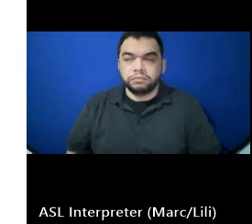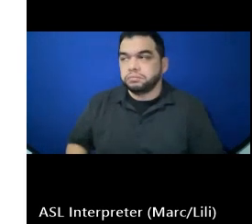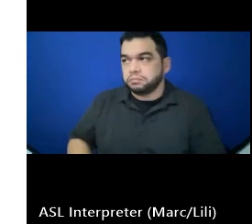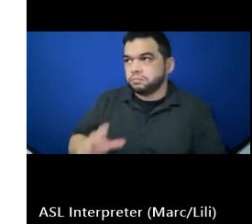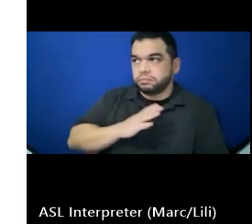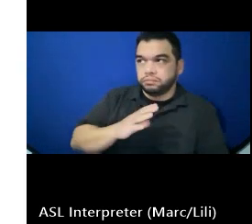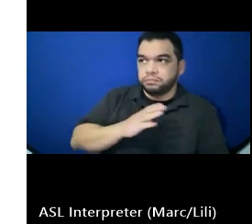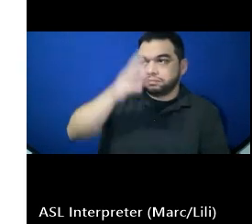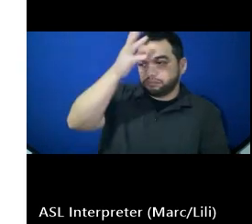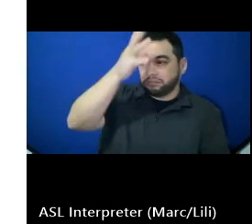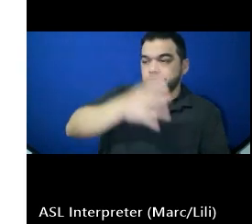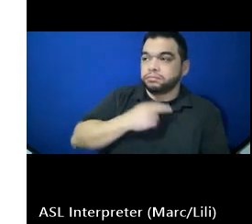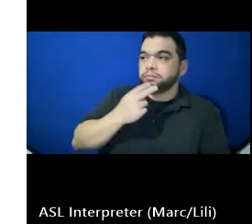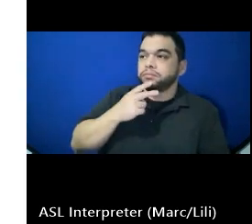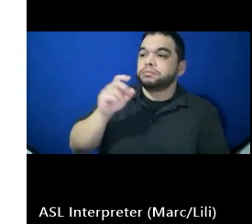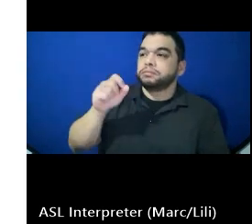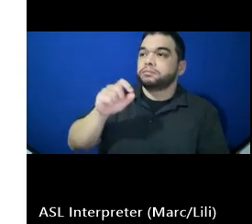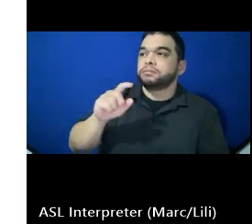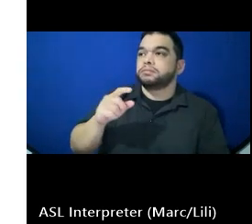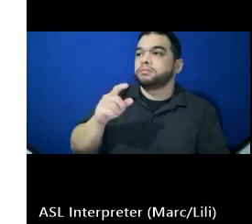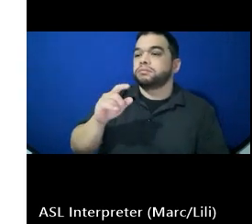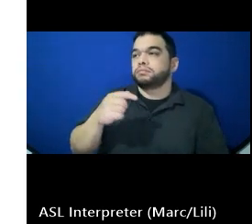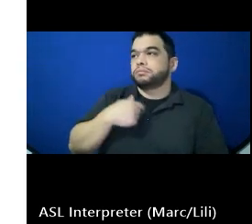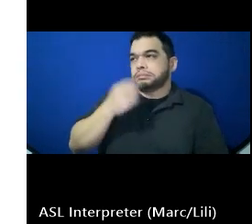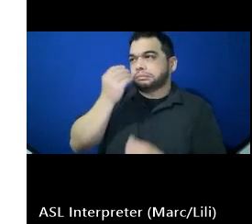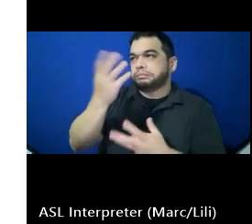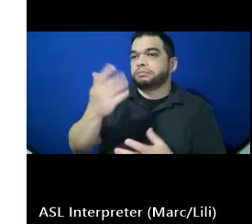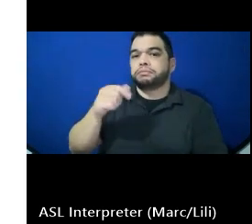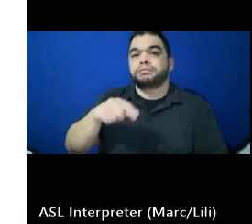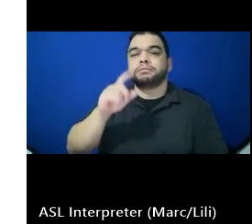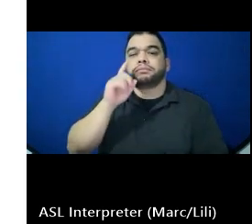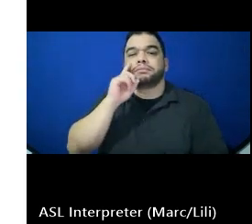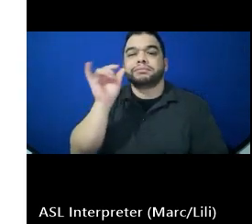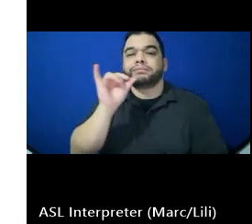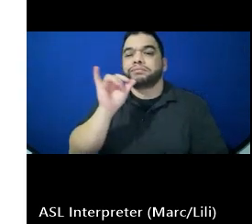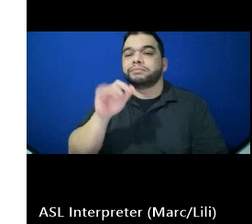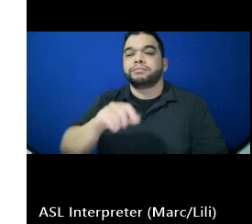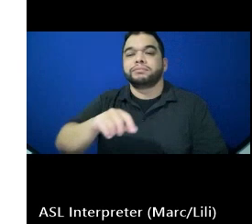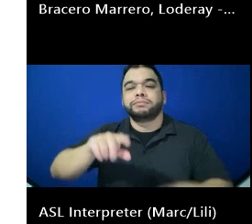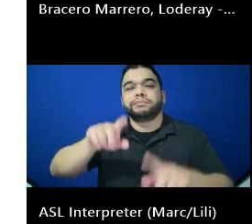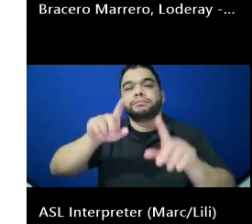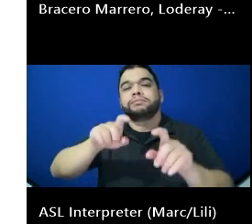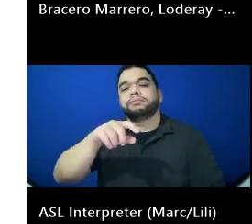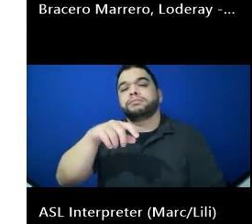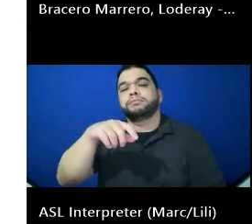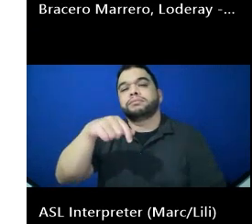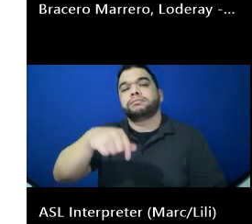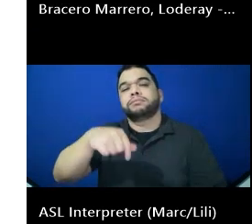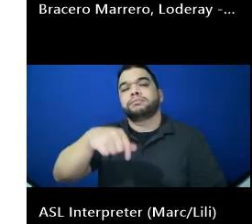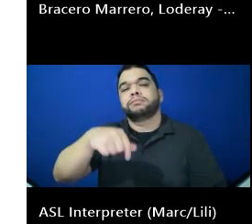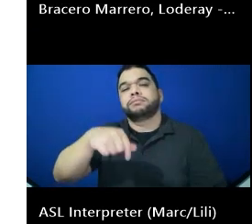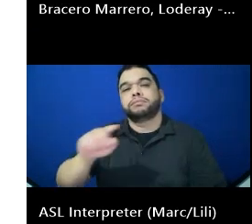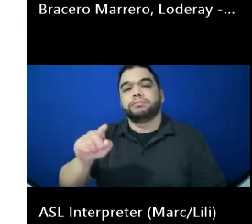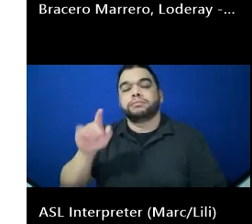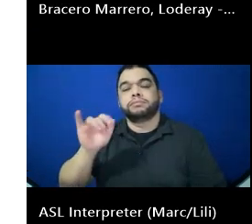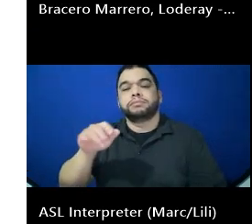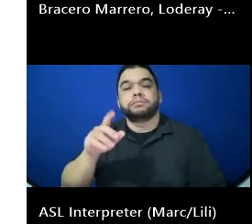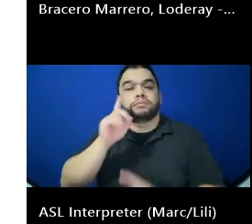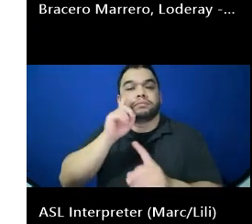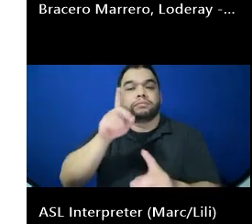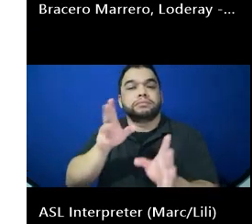Sí, simplemente quería decir un poquito sobre las pruebas cortas. Es un poco como